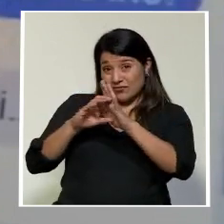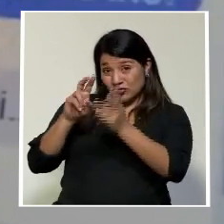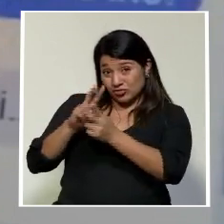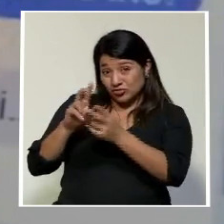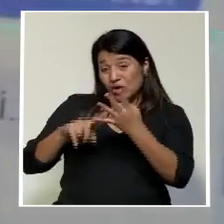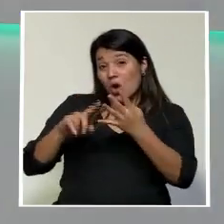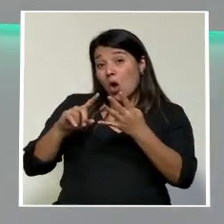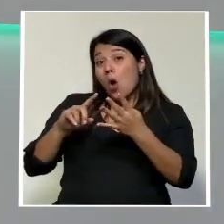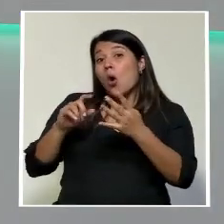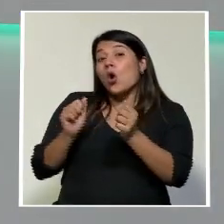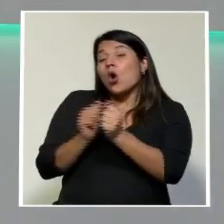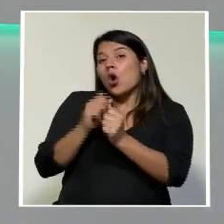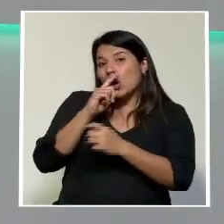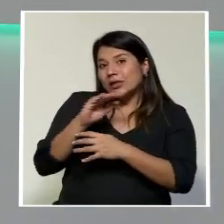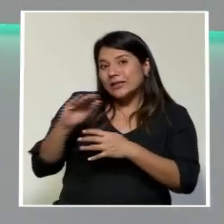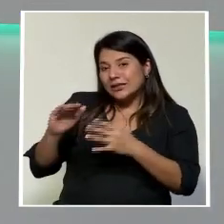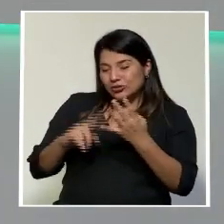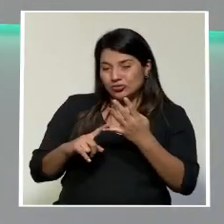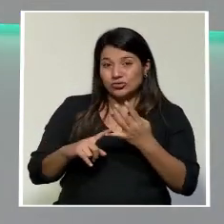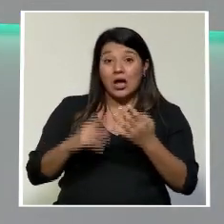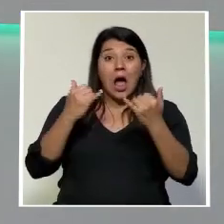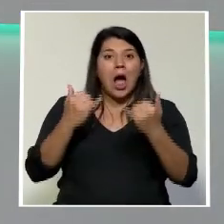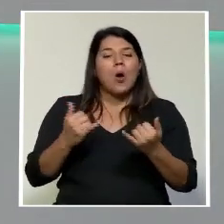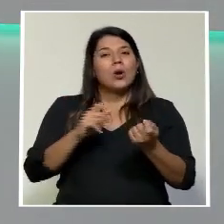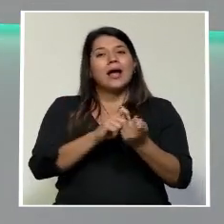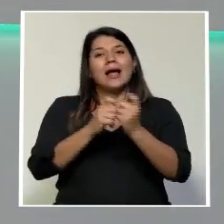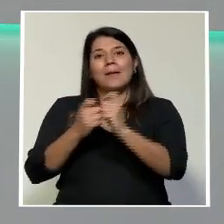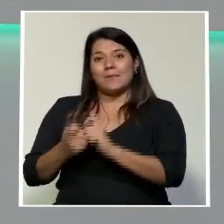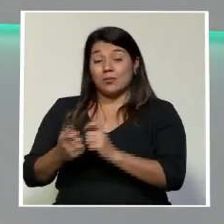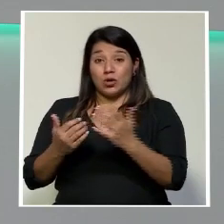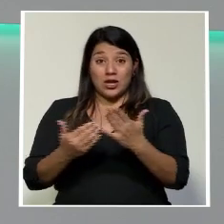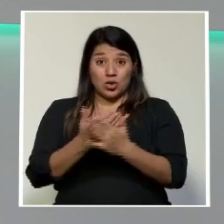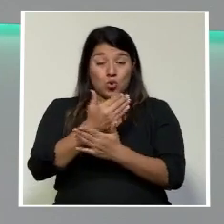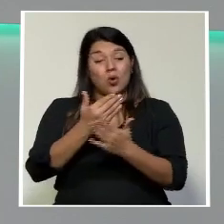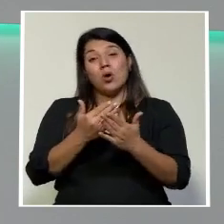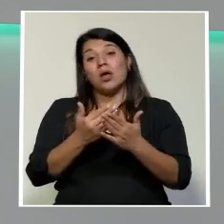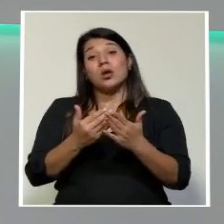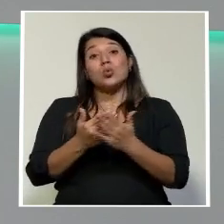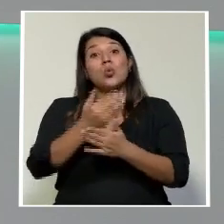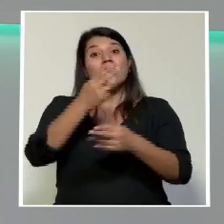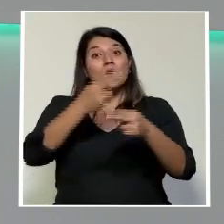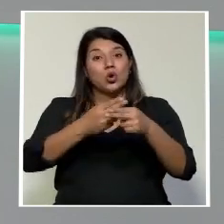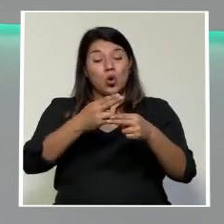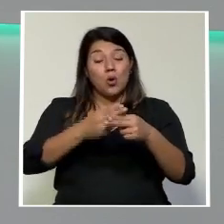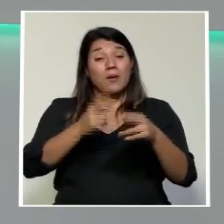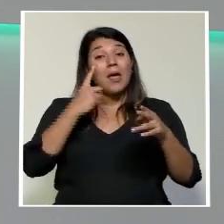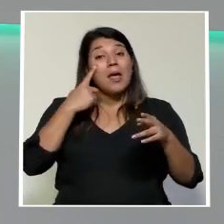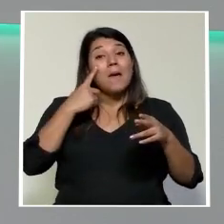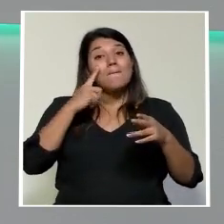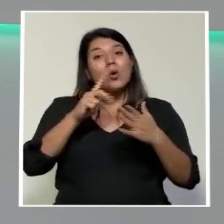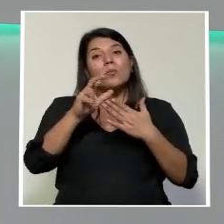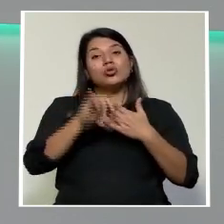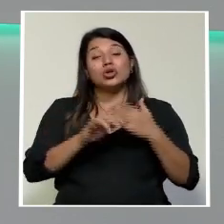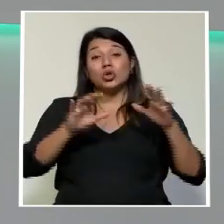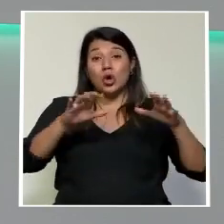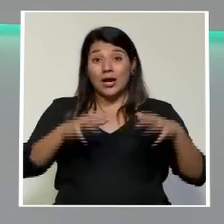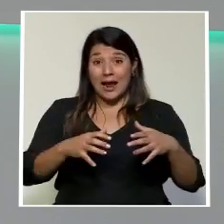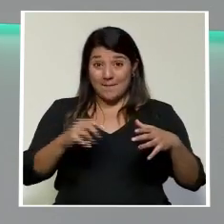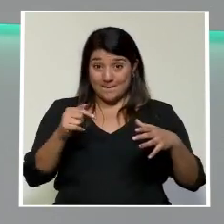de pornografía. Abracemos el cambio. Es el nombre de la nueva campaña lanzada por la Cámara Costarricense de